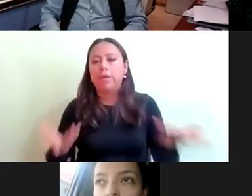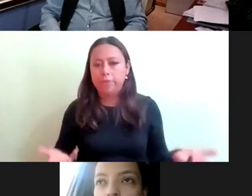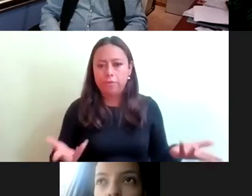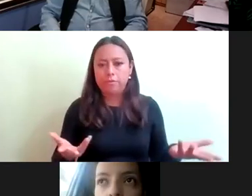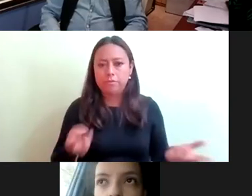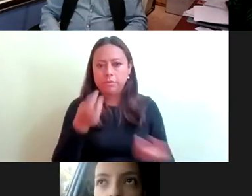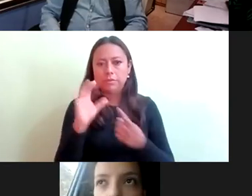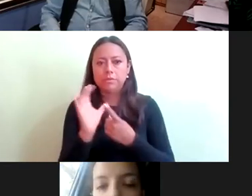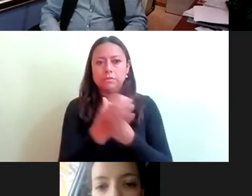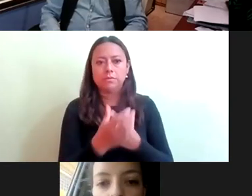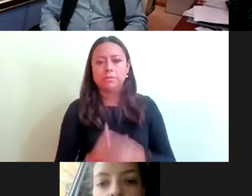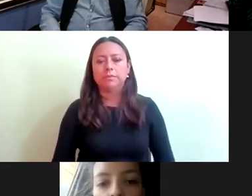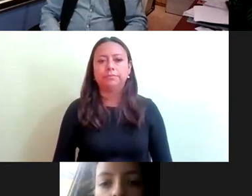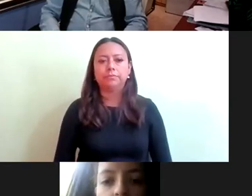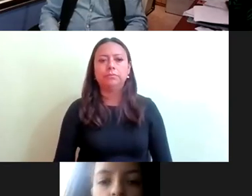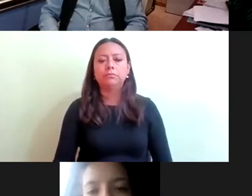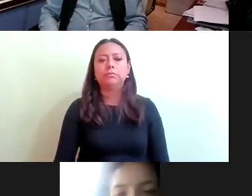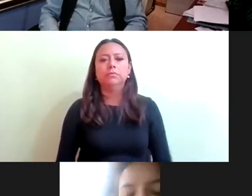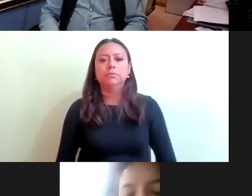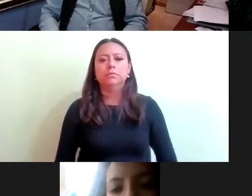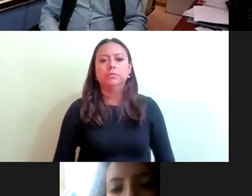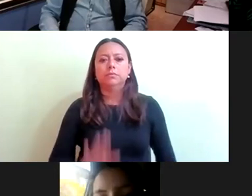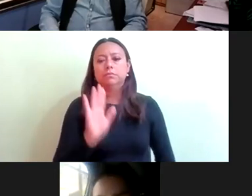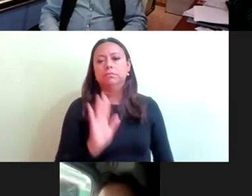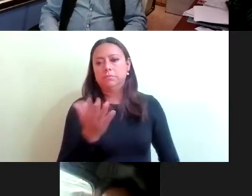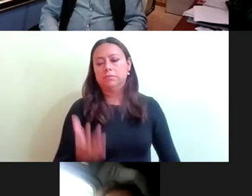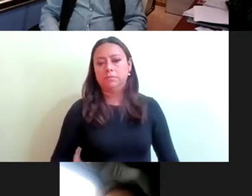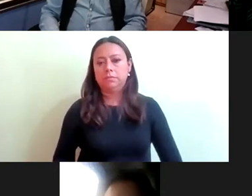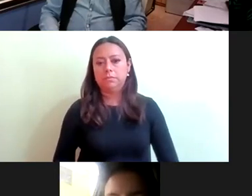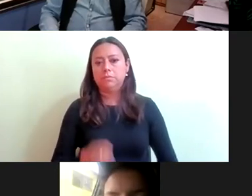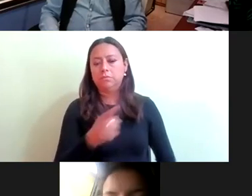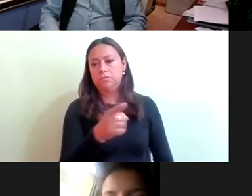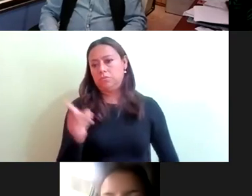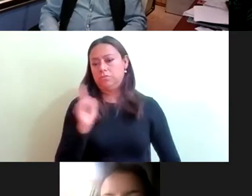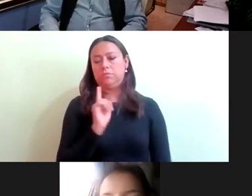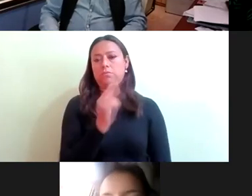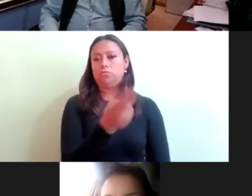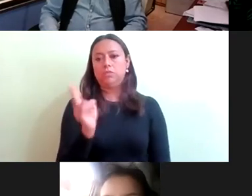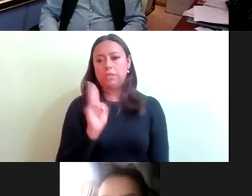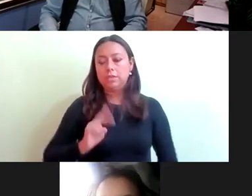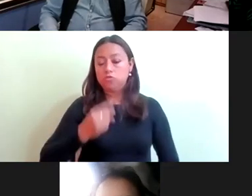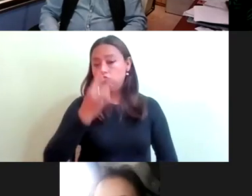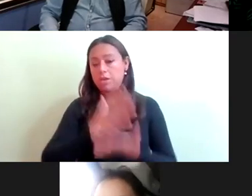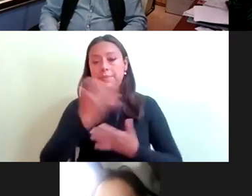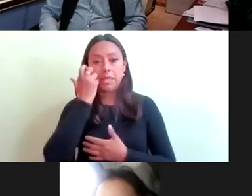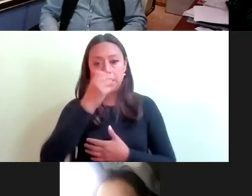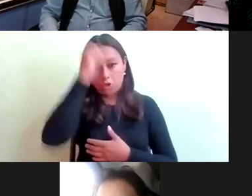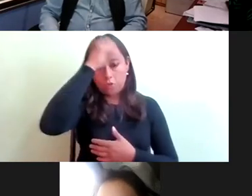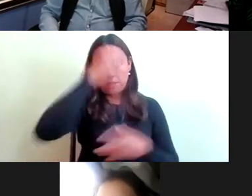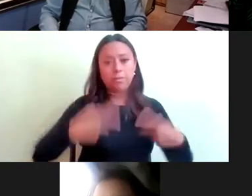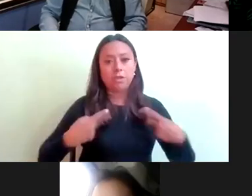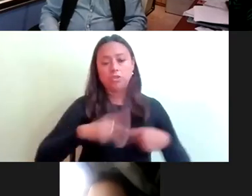dictaminadoras? Tal pareciera que lo único que a ustedes les importa es que opinen los ciudadanos, pero que no se toman la molestia de argumentar por